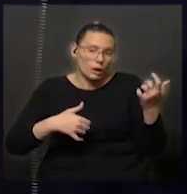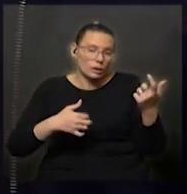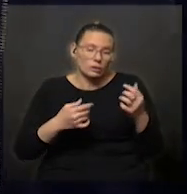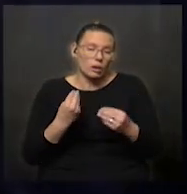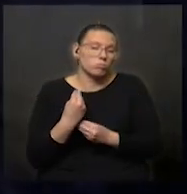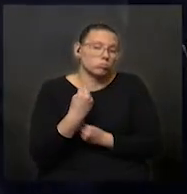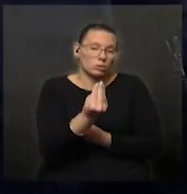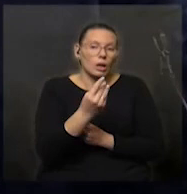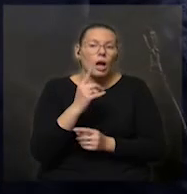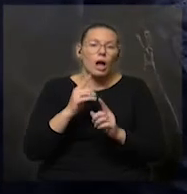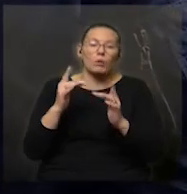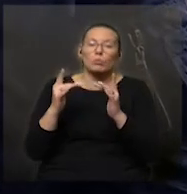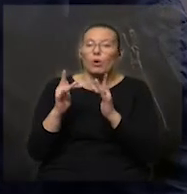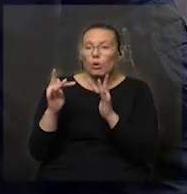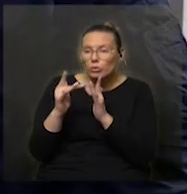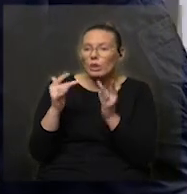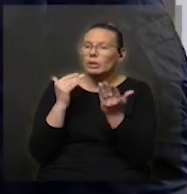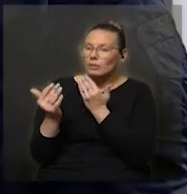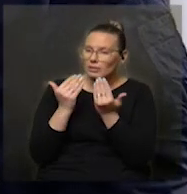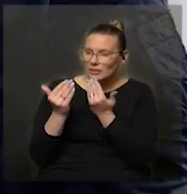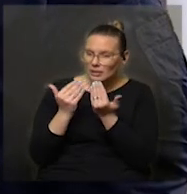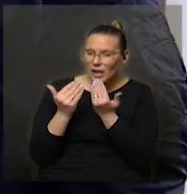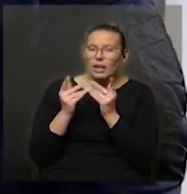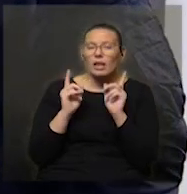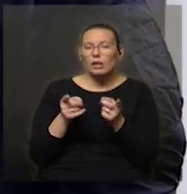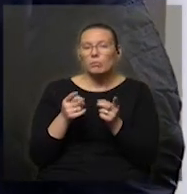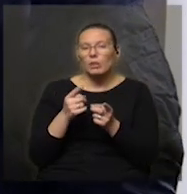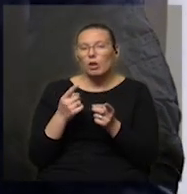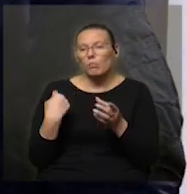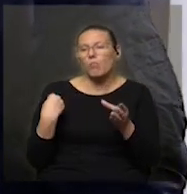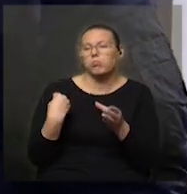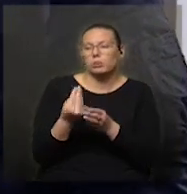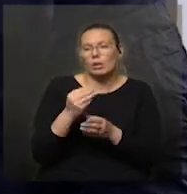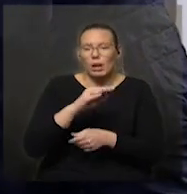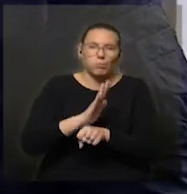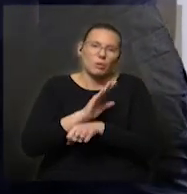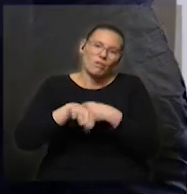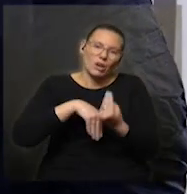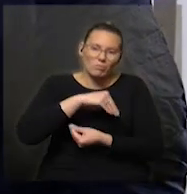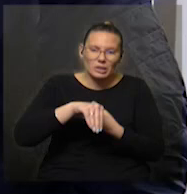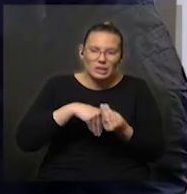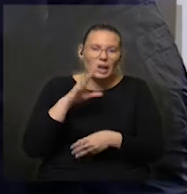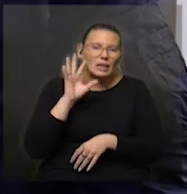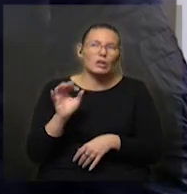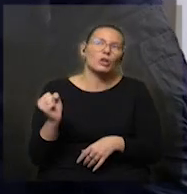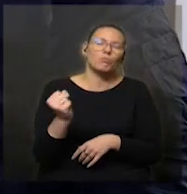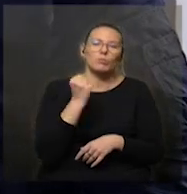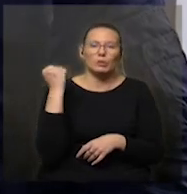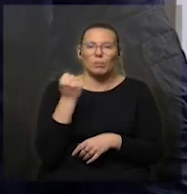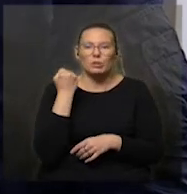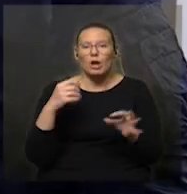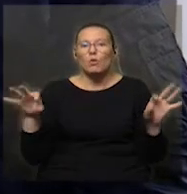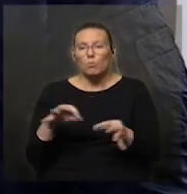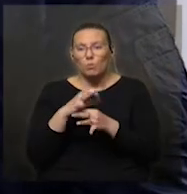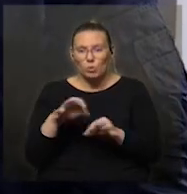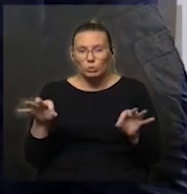Tenemos algunas comunicaciones, charlas. También es como entrar a alguien en la familia, ¿no? Porque creo que lo primordial antes de que tener un músico es